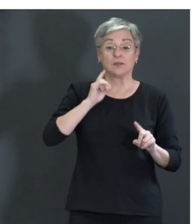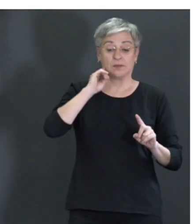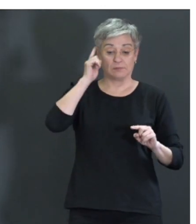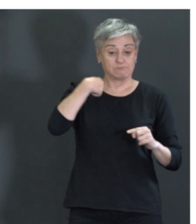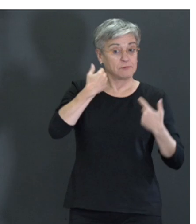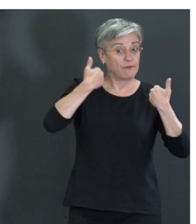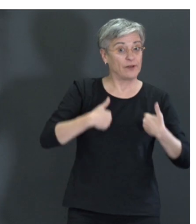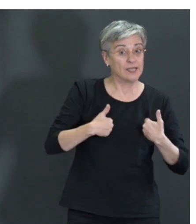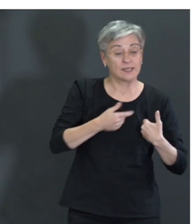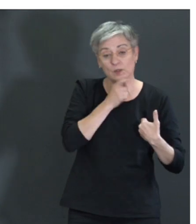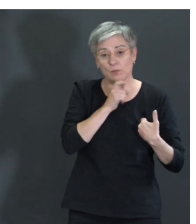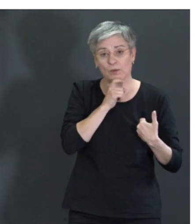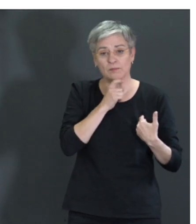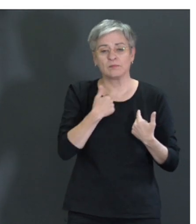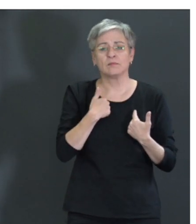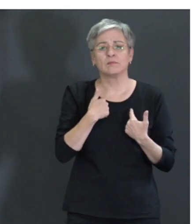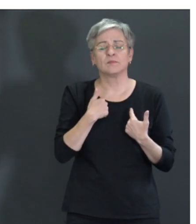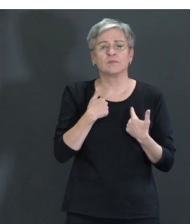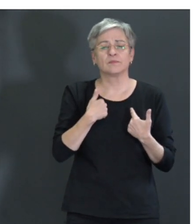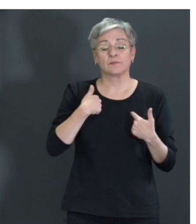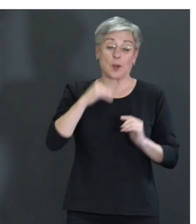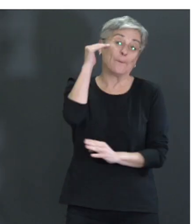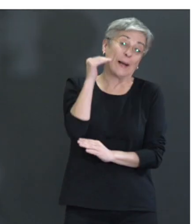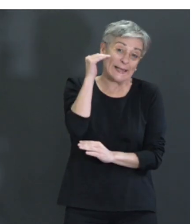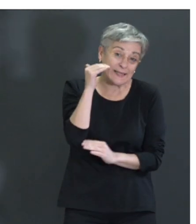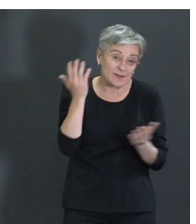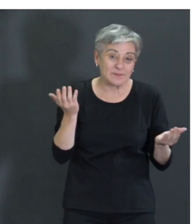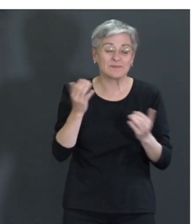soy una persona bajita,